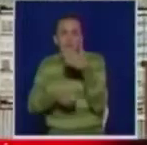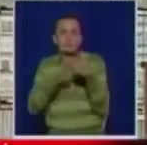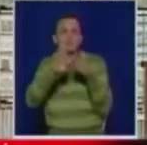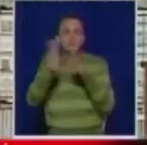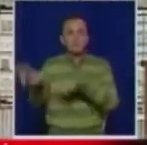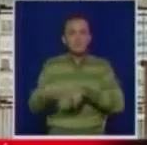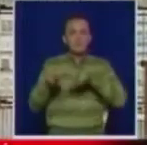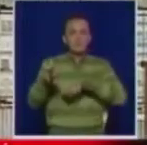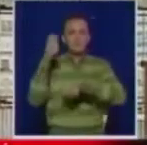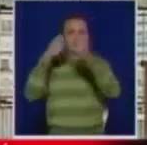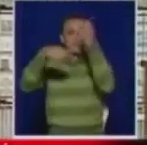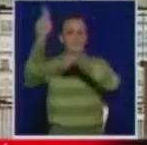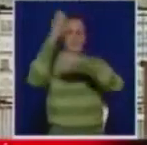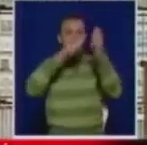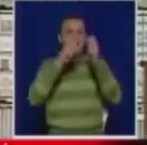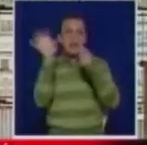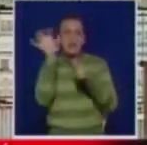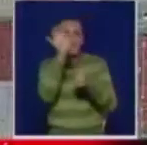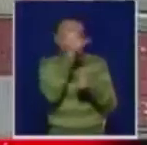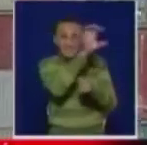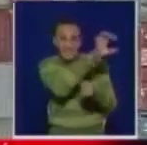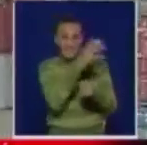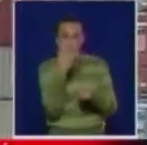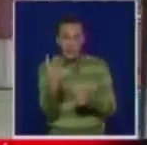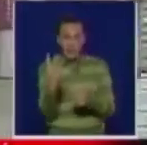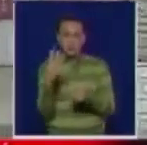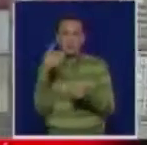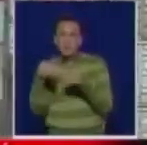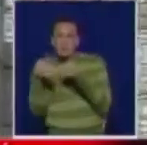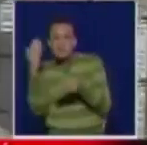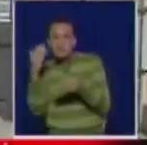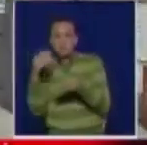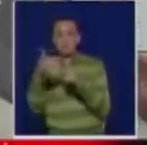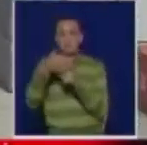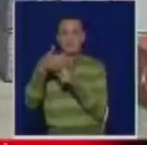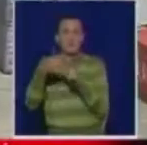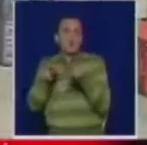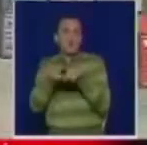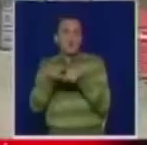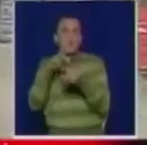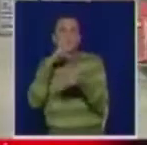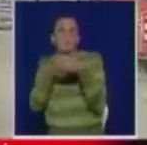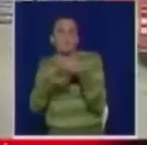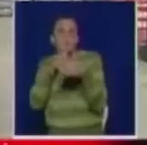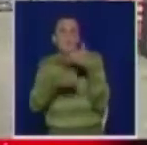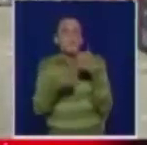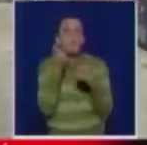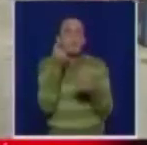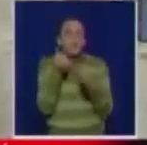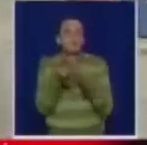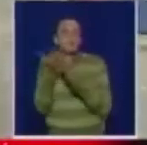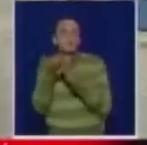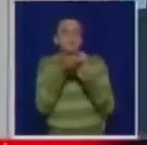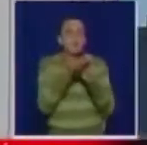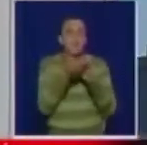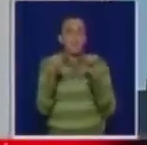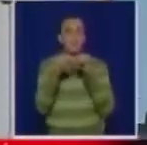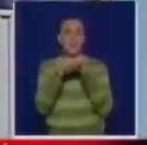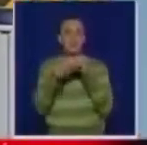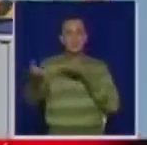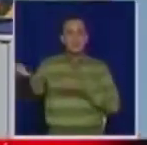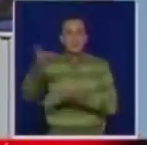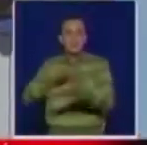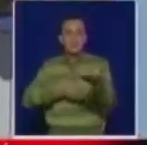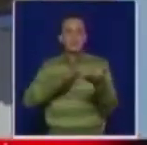agrícolas específicos de cada país y que cada uno busca defender. Hoy también se habló de los procedimientos para intercambiar información